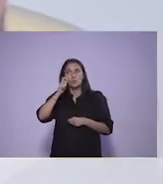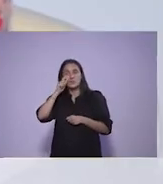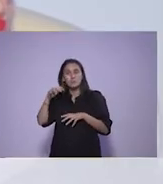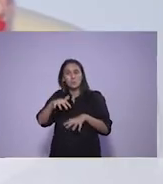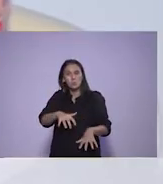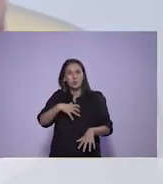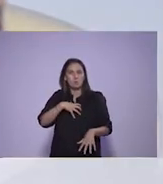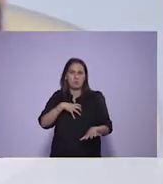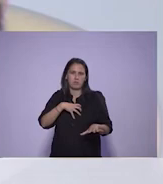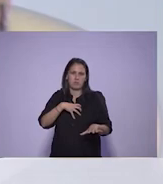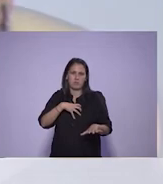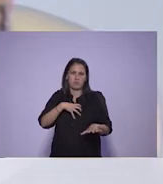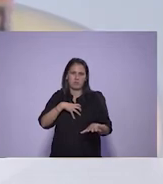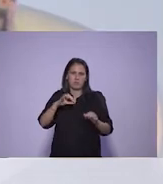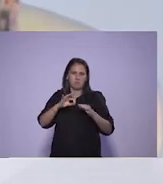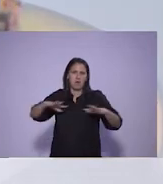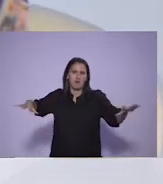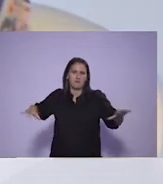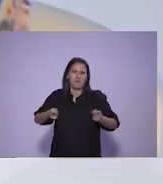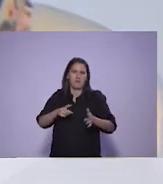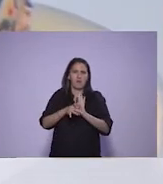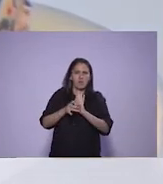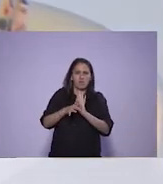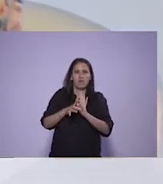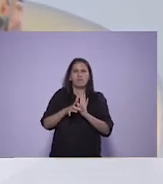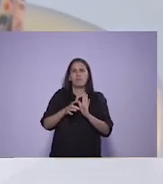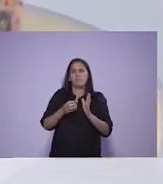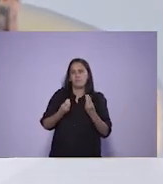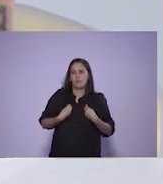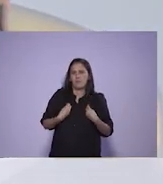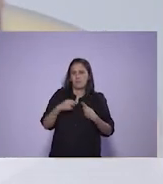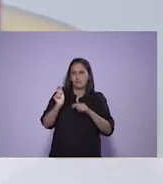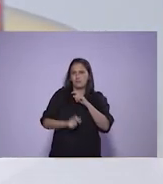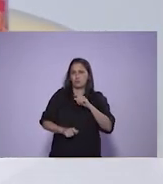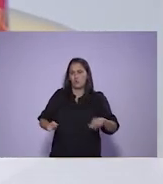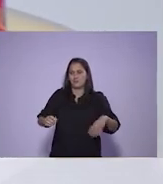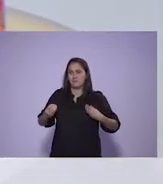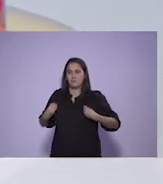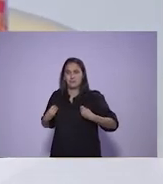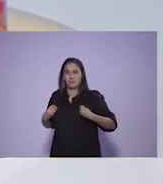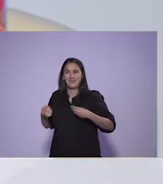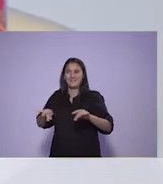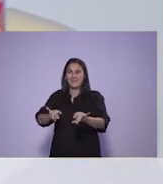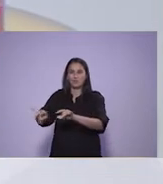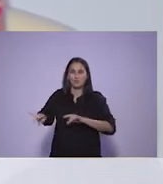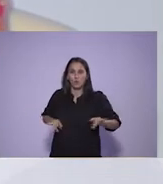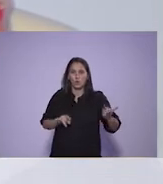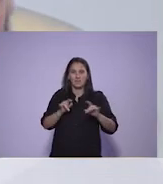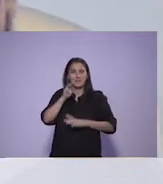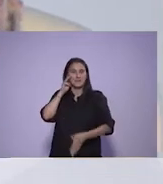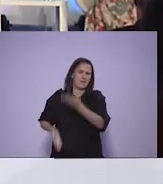estar alonxeado de xenerar calidade de vida nas persoas que viven nos territorios, nos